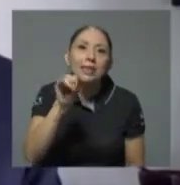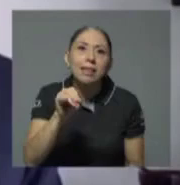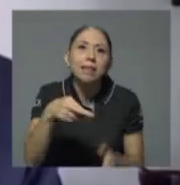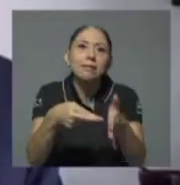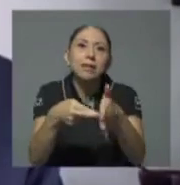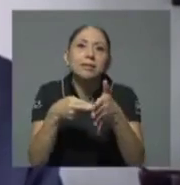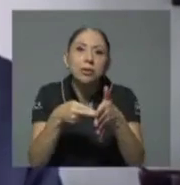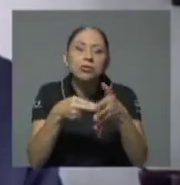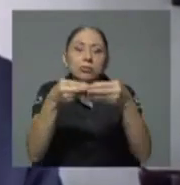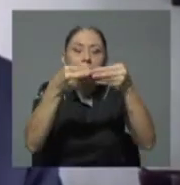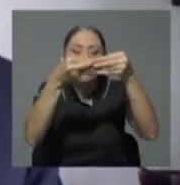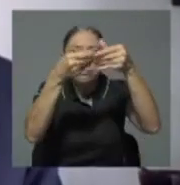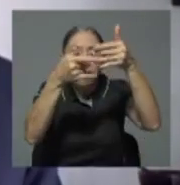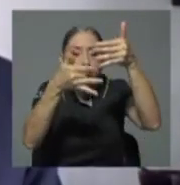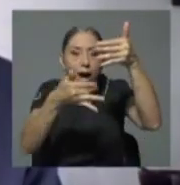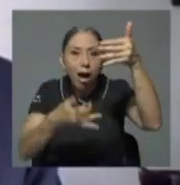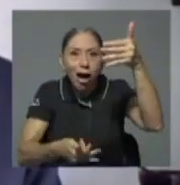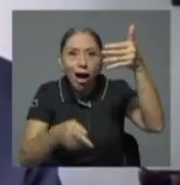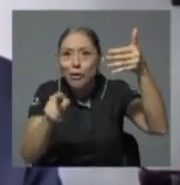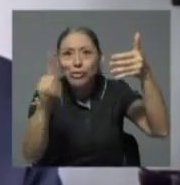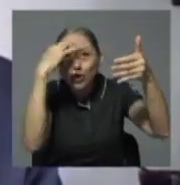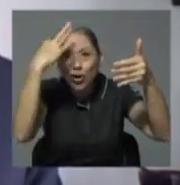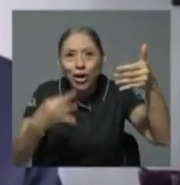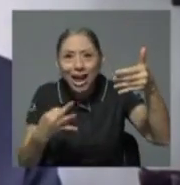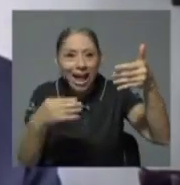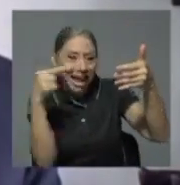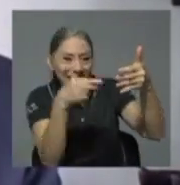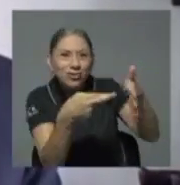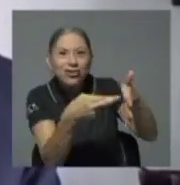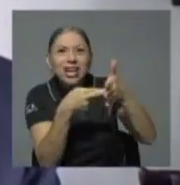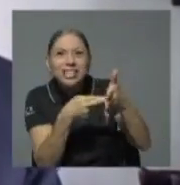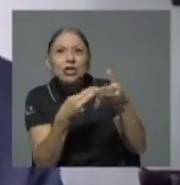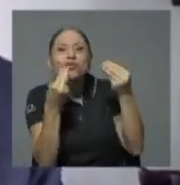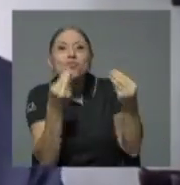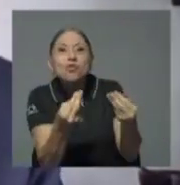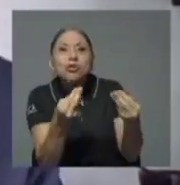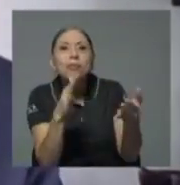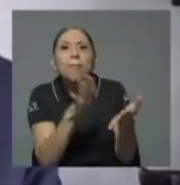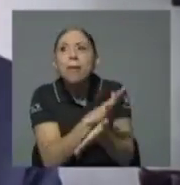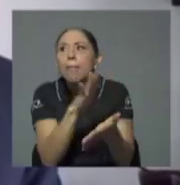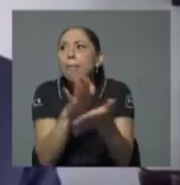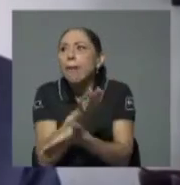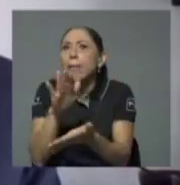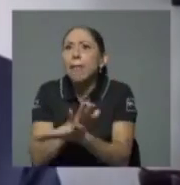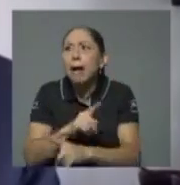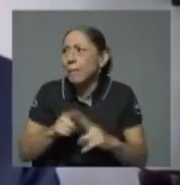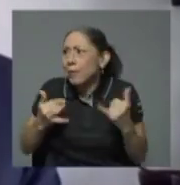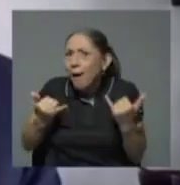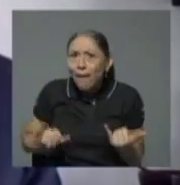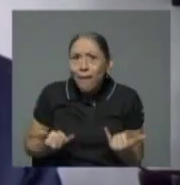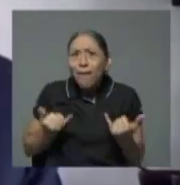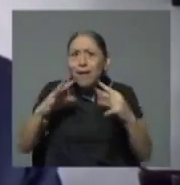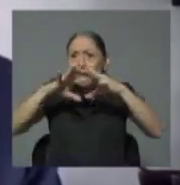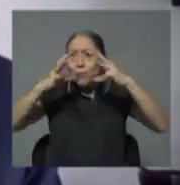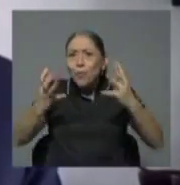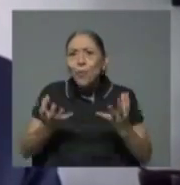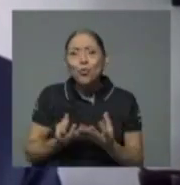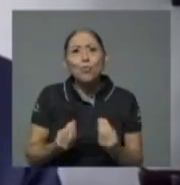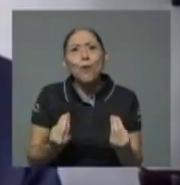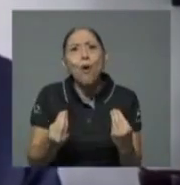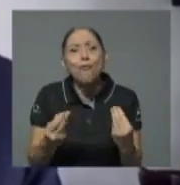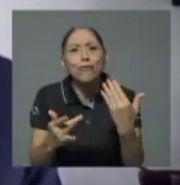crea. Y muchos de esos requisitos son papeles, son manuales. Cuando el mundo de hoy, de la cuarta revolución industrial, es un mundo